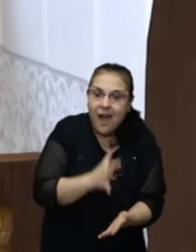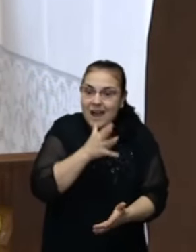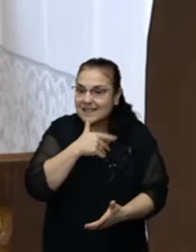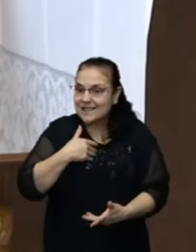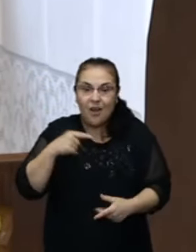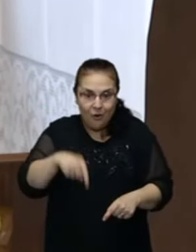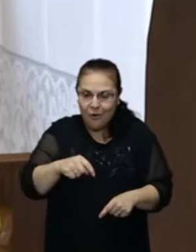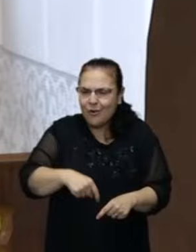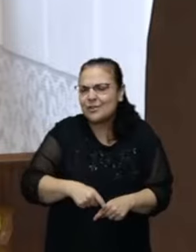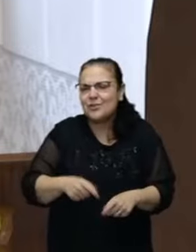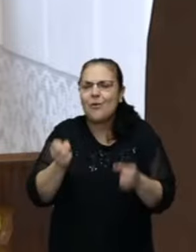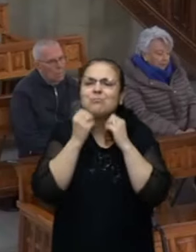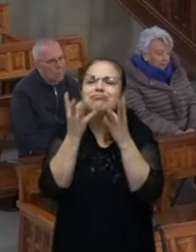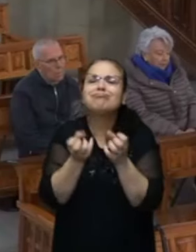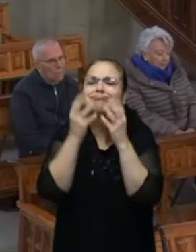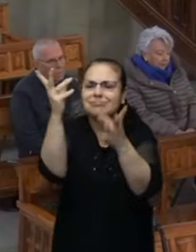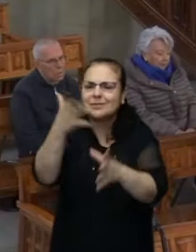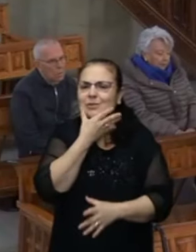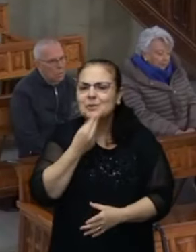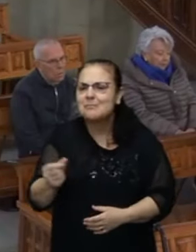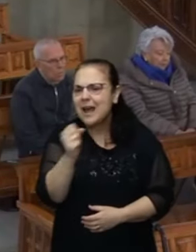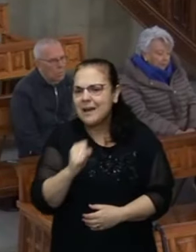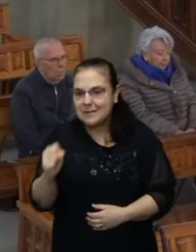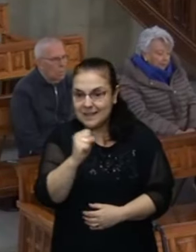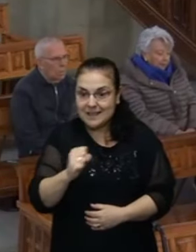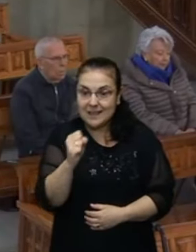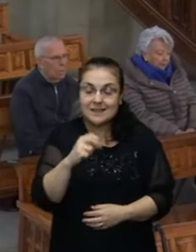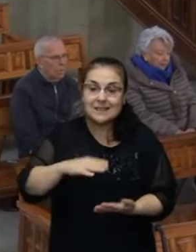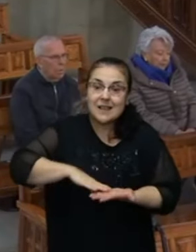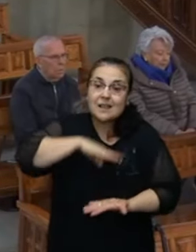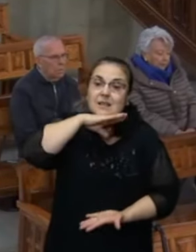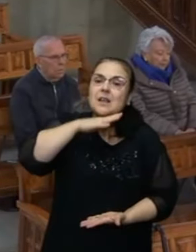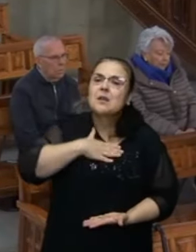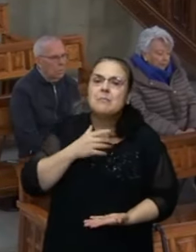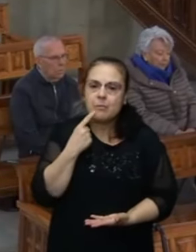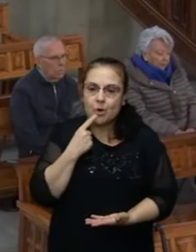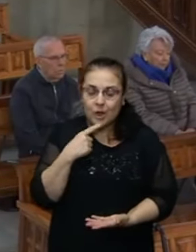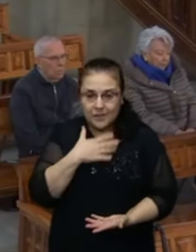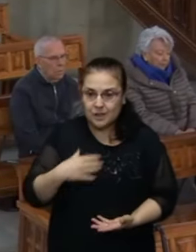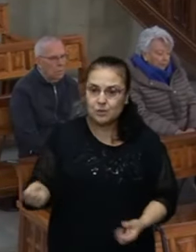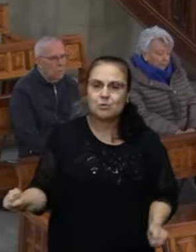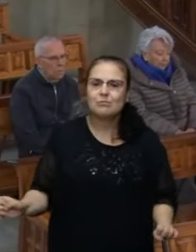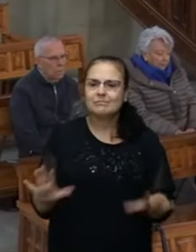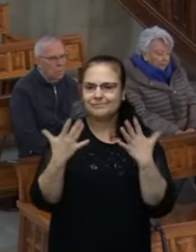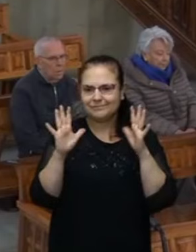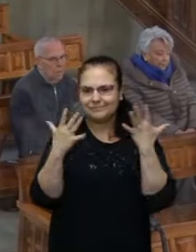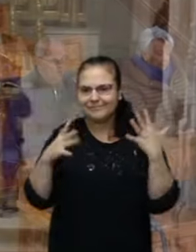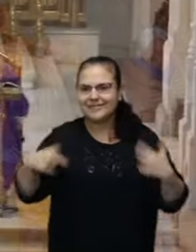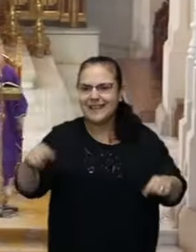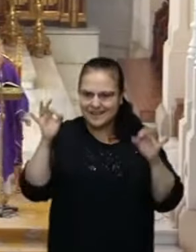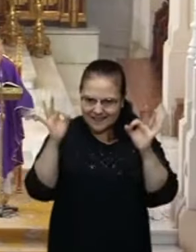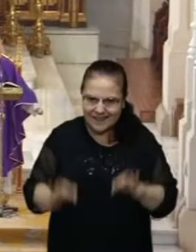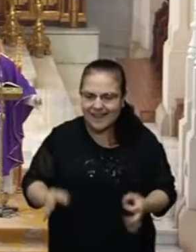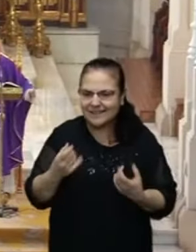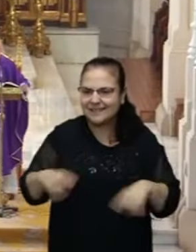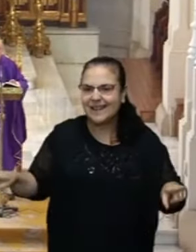tus maravillas. Que se llene mi boca de tu alabanza y así cantaré tu gloria.